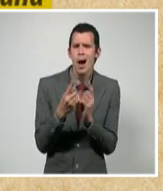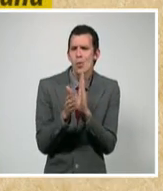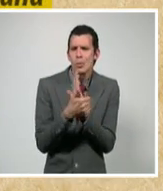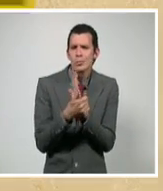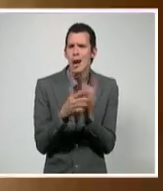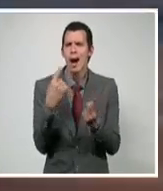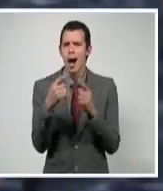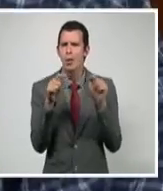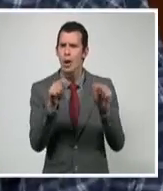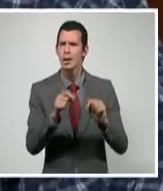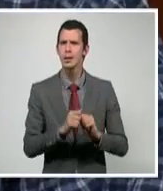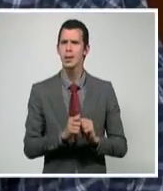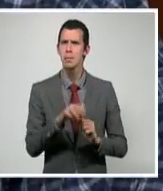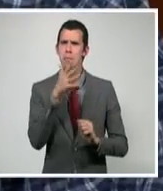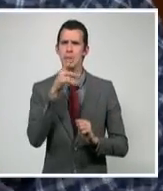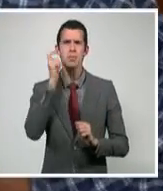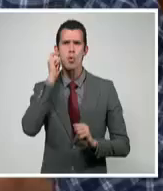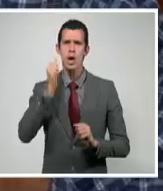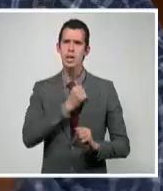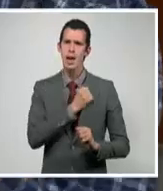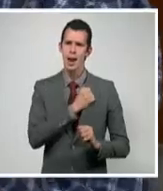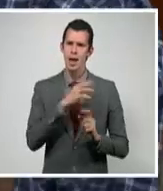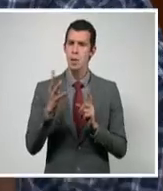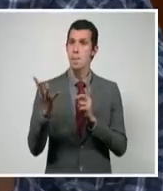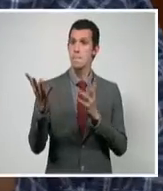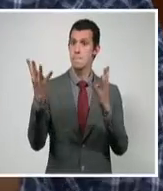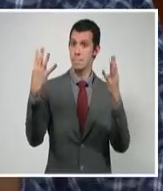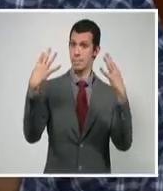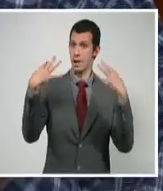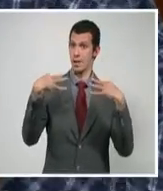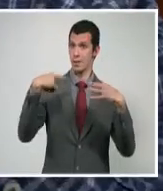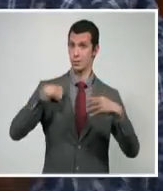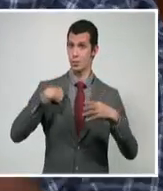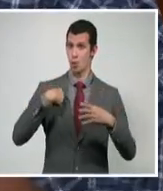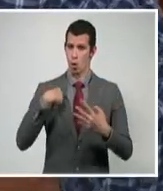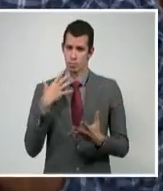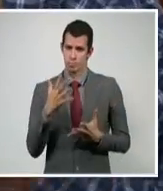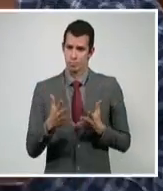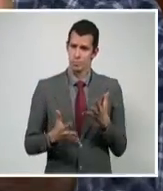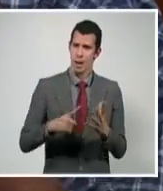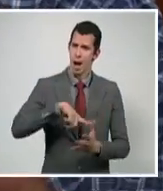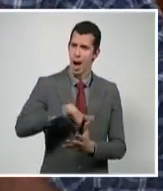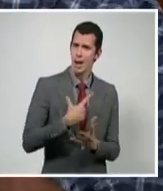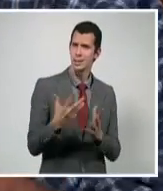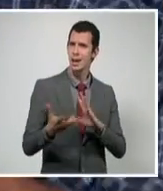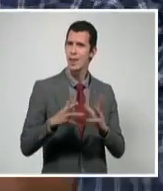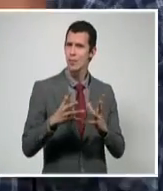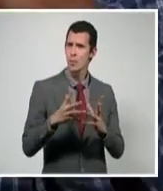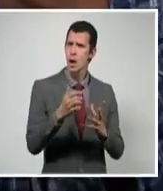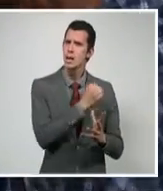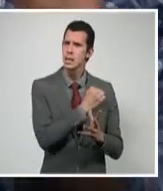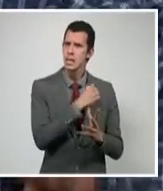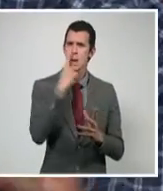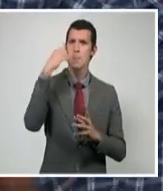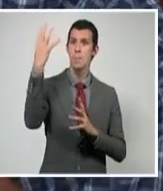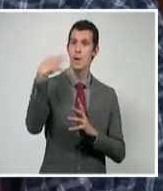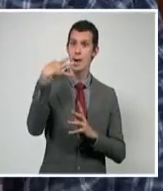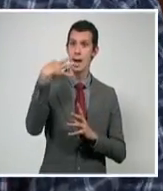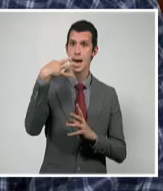publicitada. Yo creo que la capacidad comunicativa de su trabajo en tanto